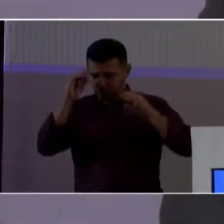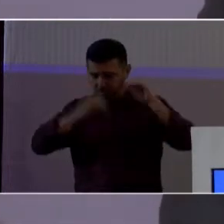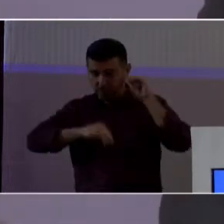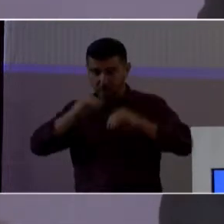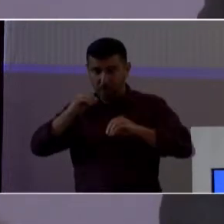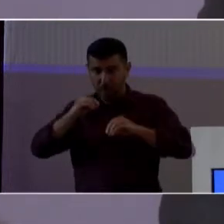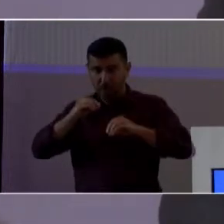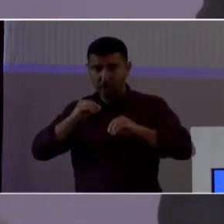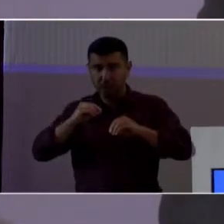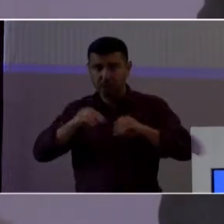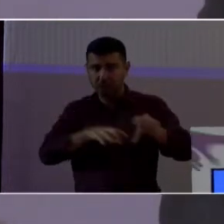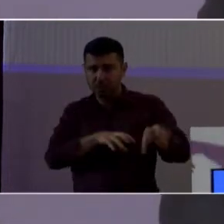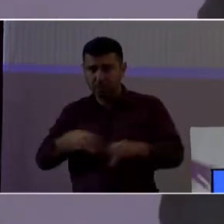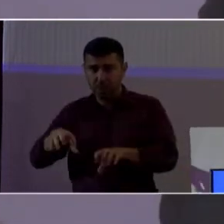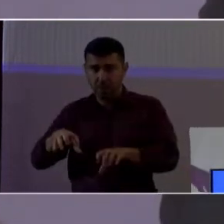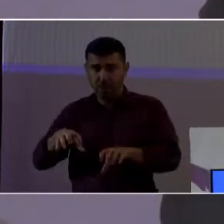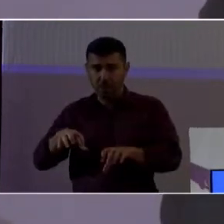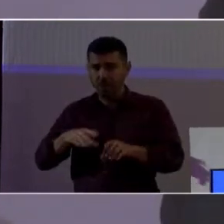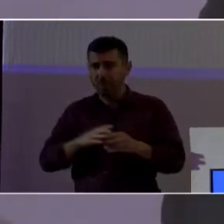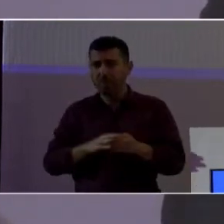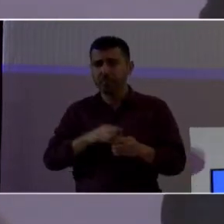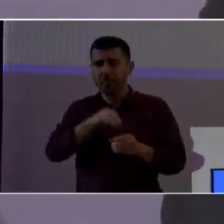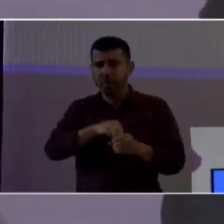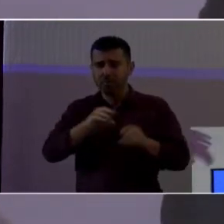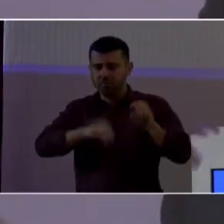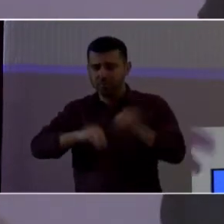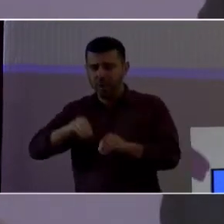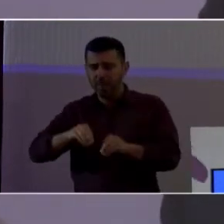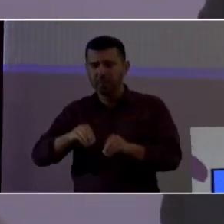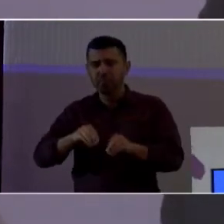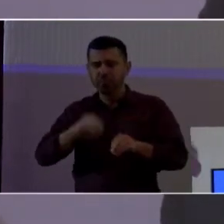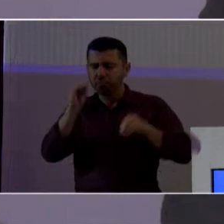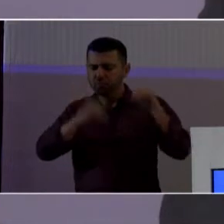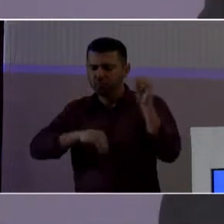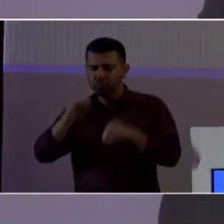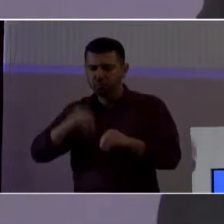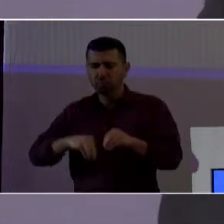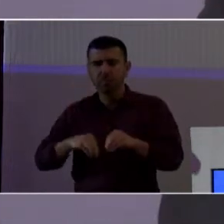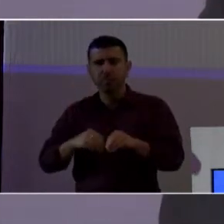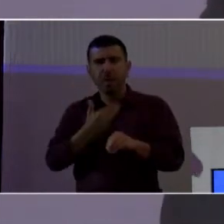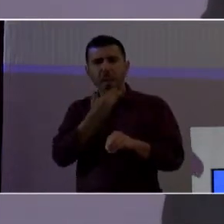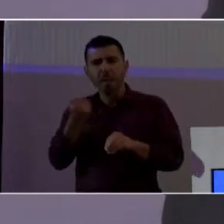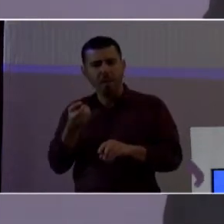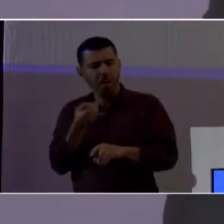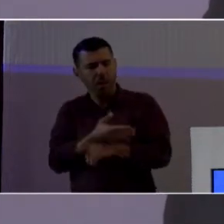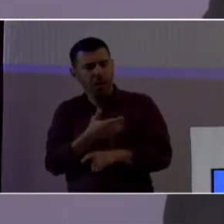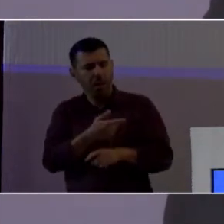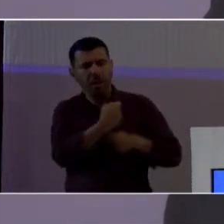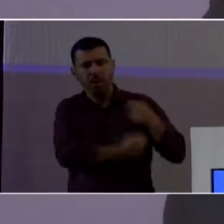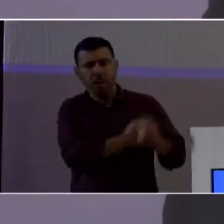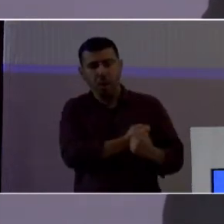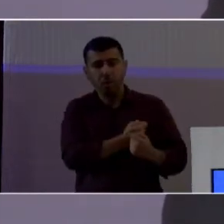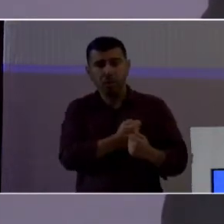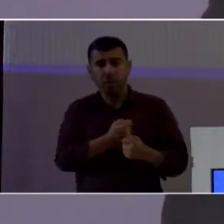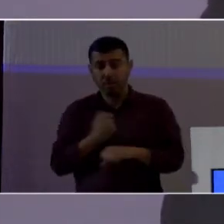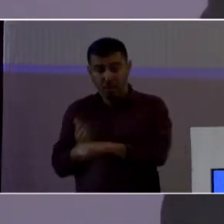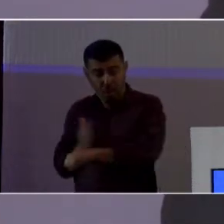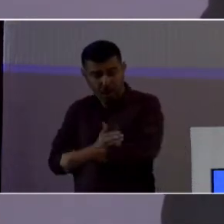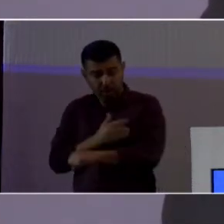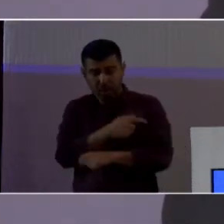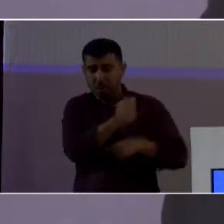implementación puede ser mejor que la negociación, pero para que la implementación sea mejor que